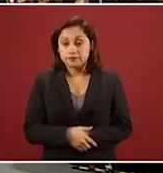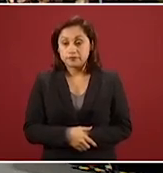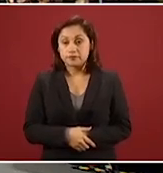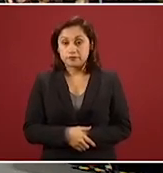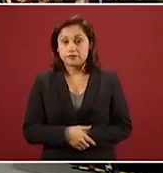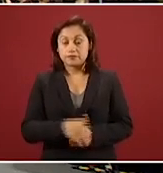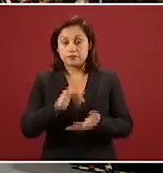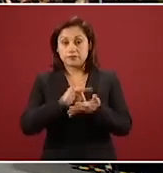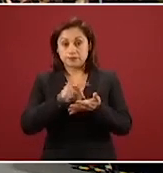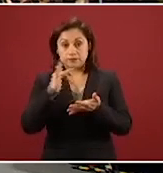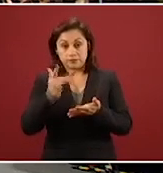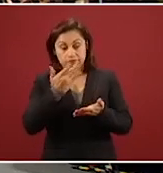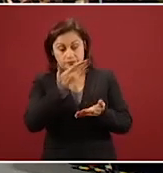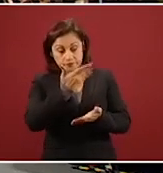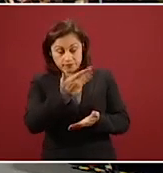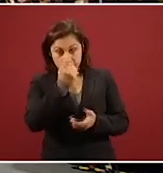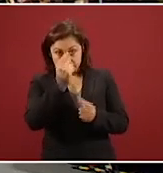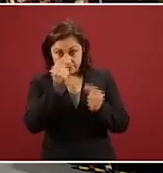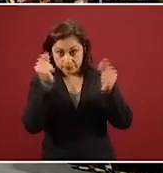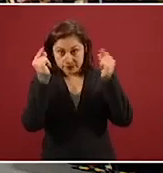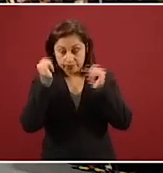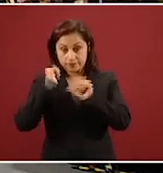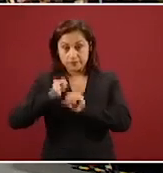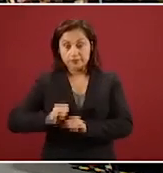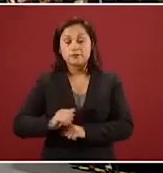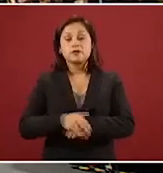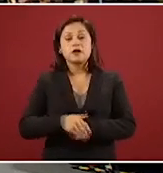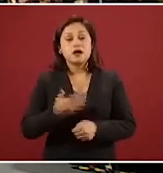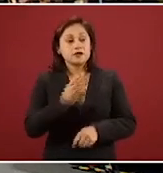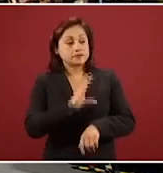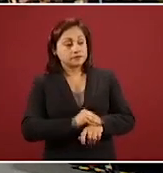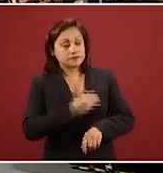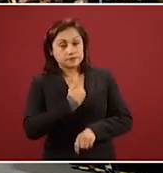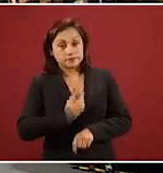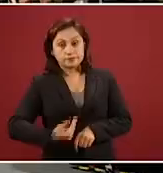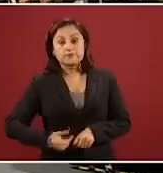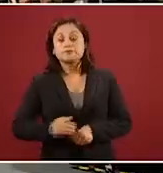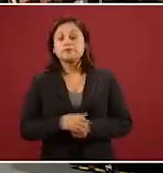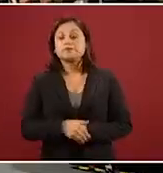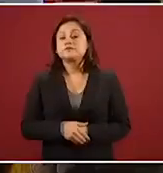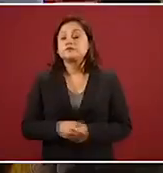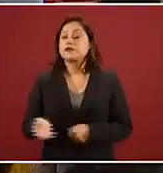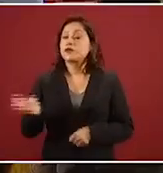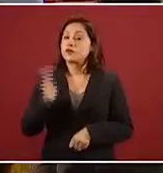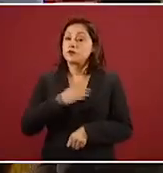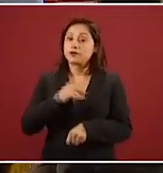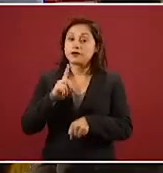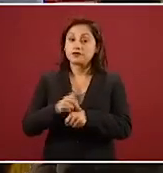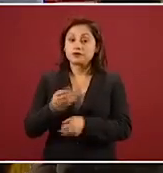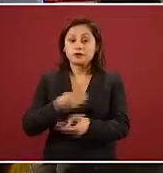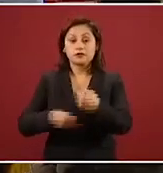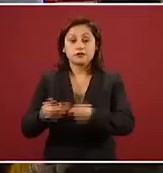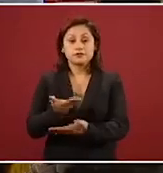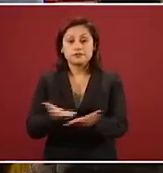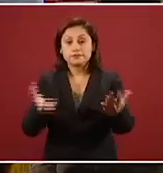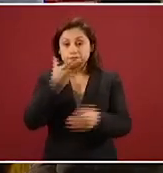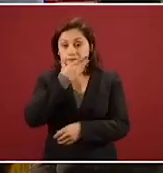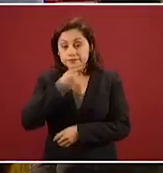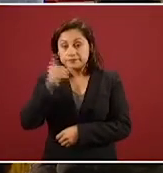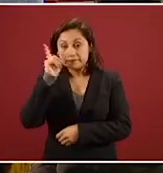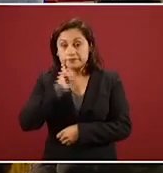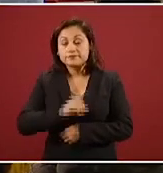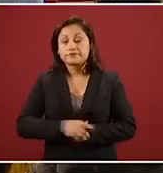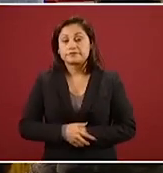Gracias, canciller. Con su permiso, presidente. Muy buenos días a todas, a todos.